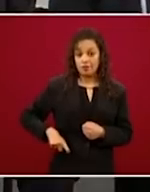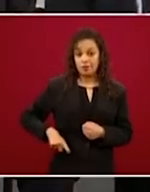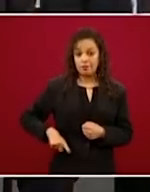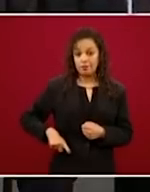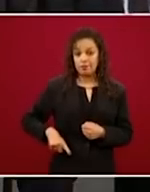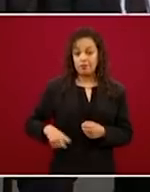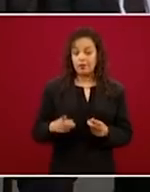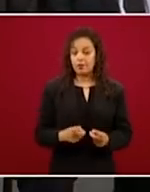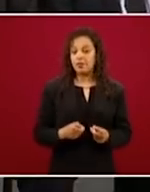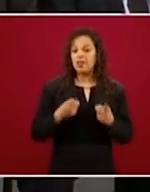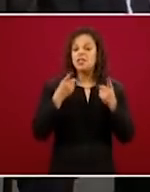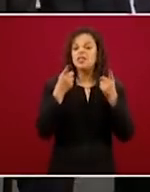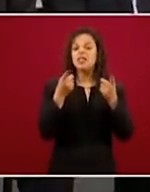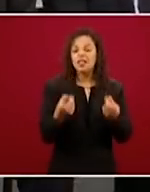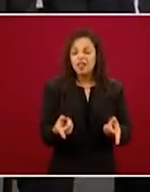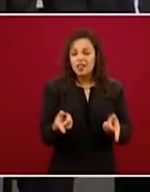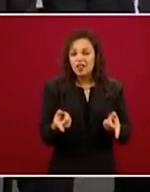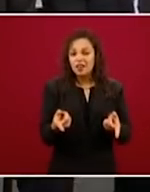darle